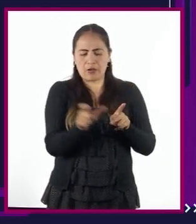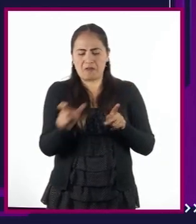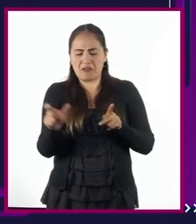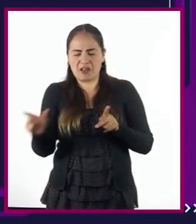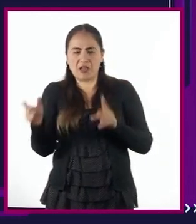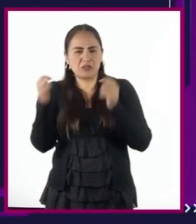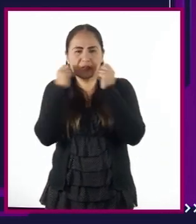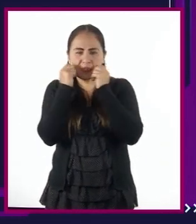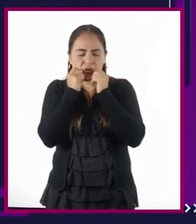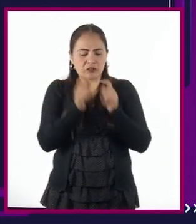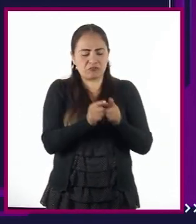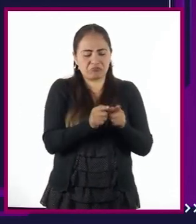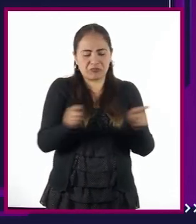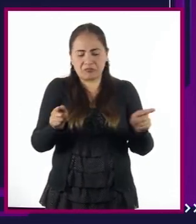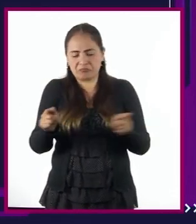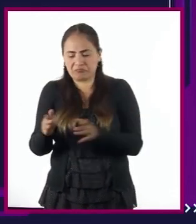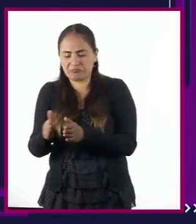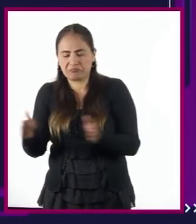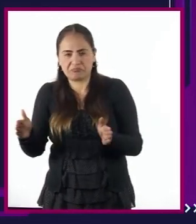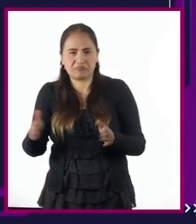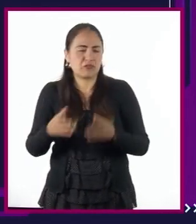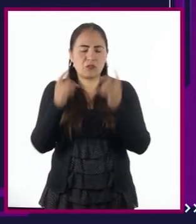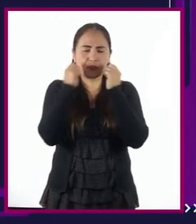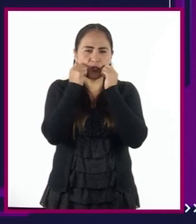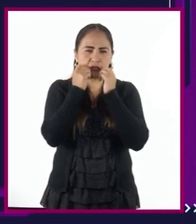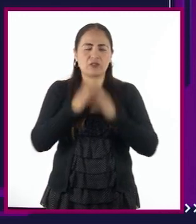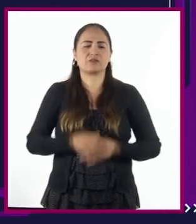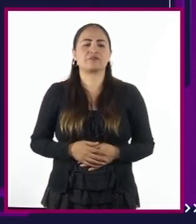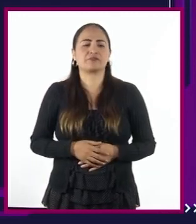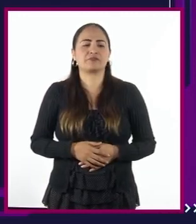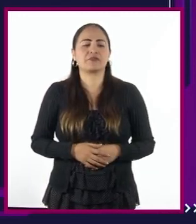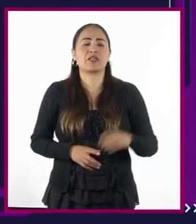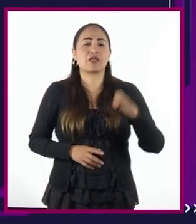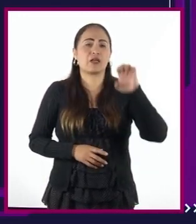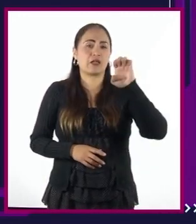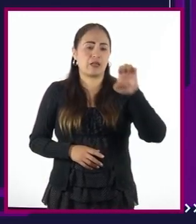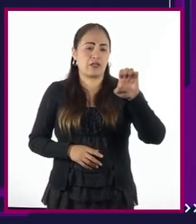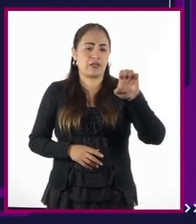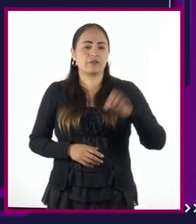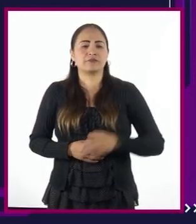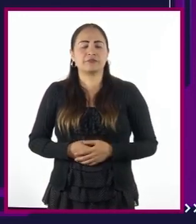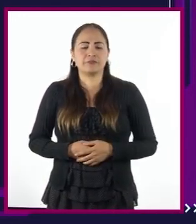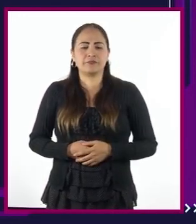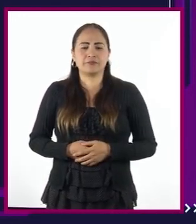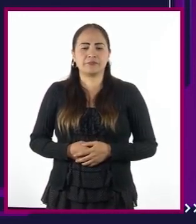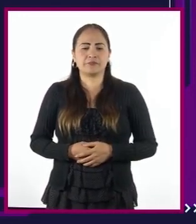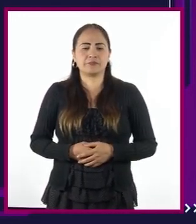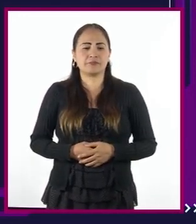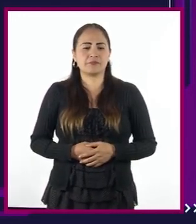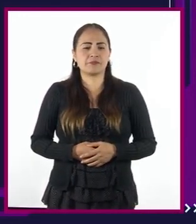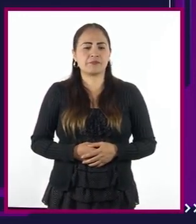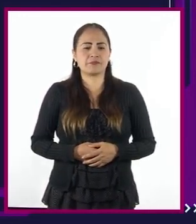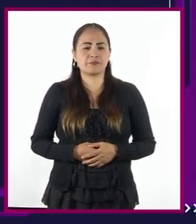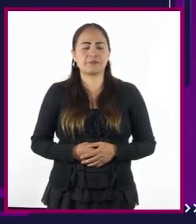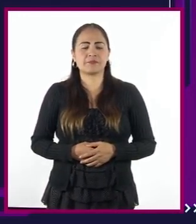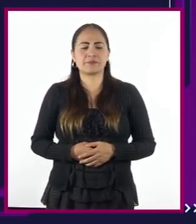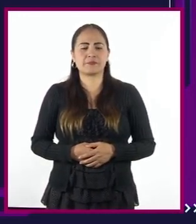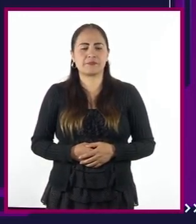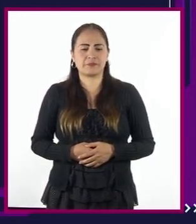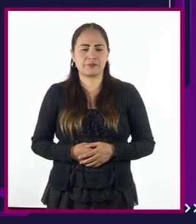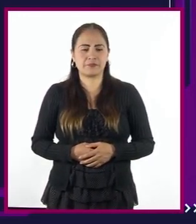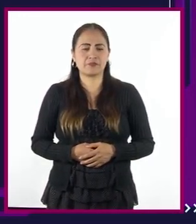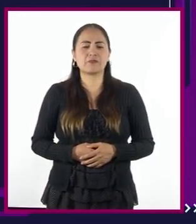dato. Inciso E. En una gráfica de líneas, la frecuencia con que ocurre el